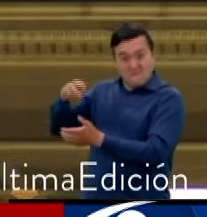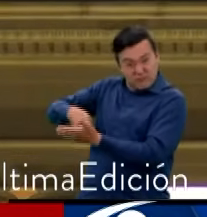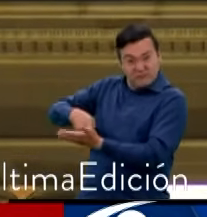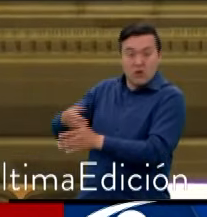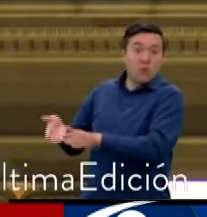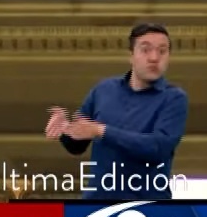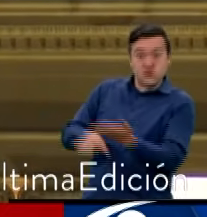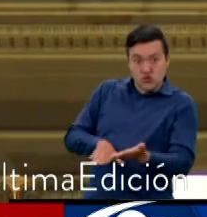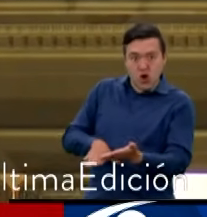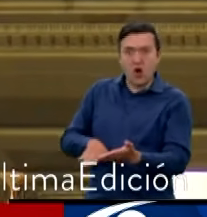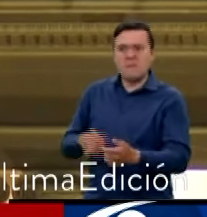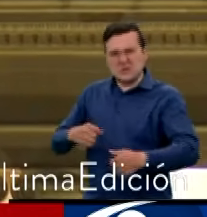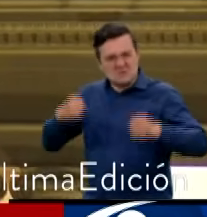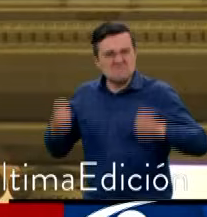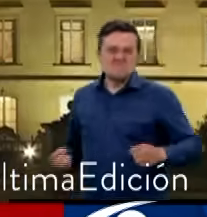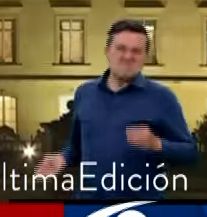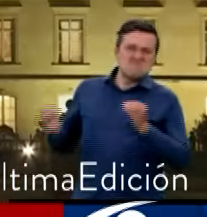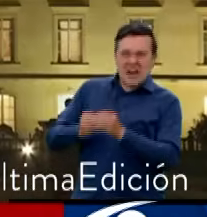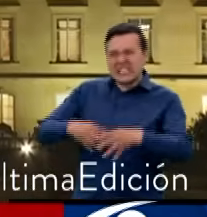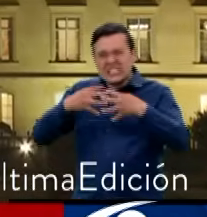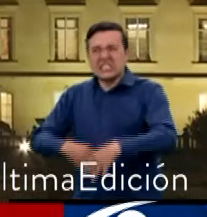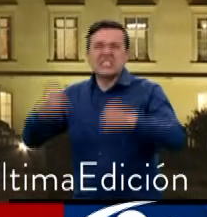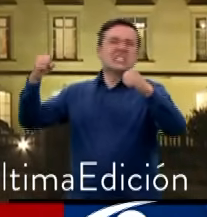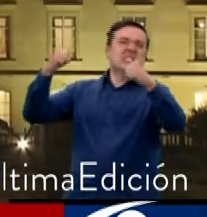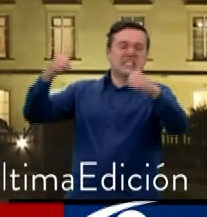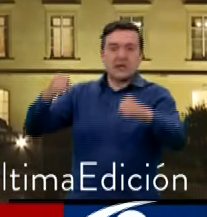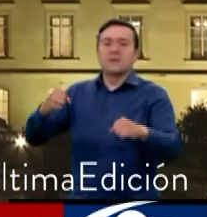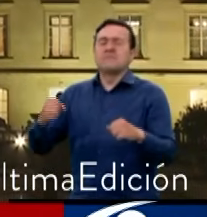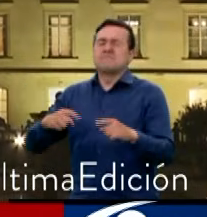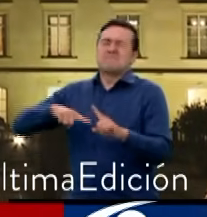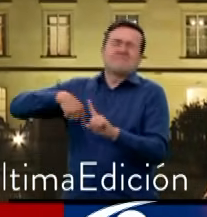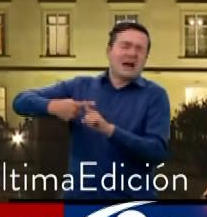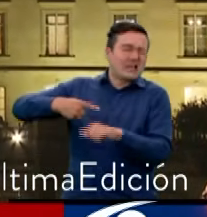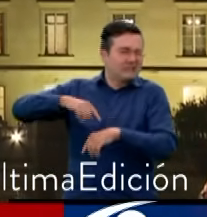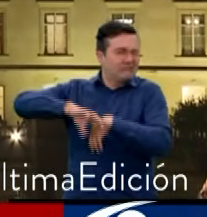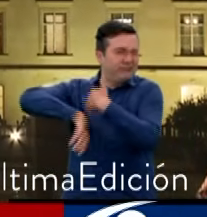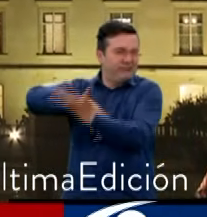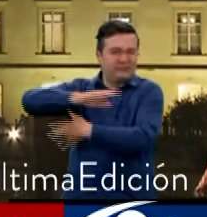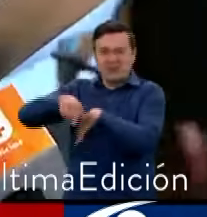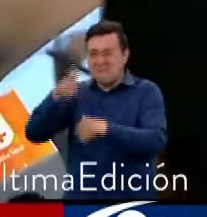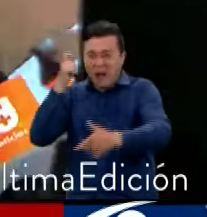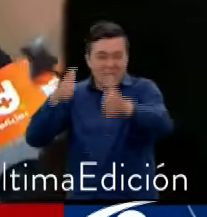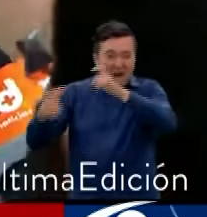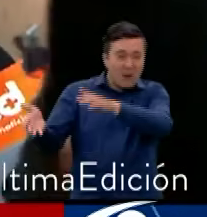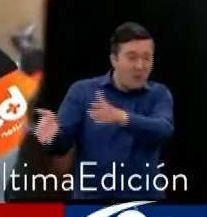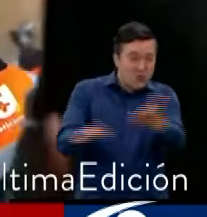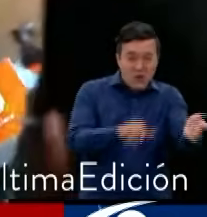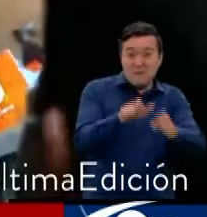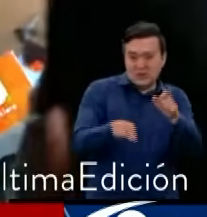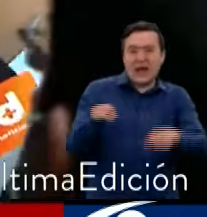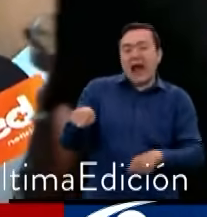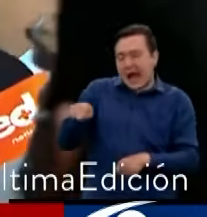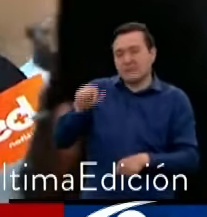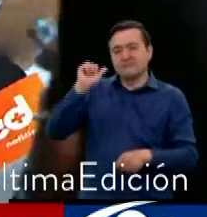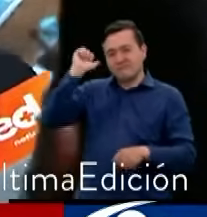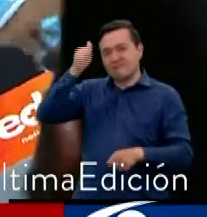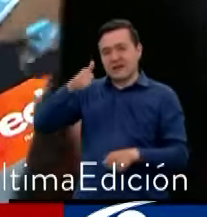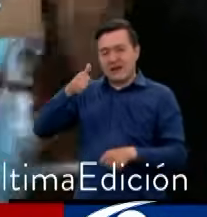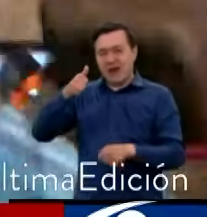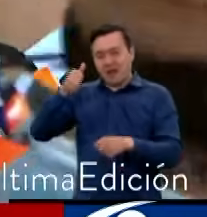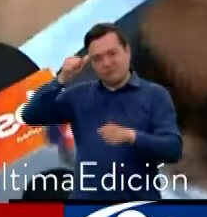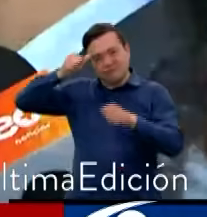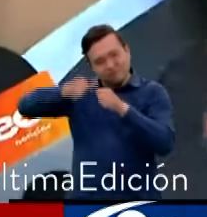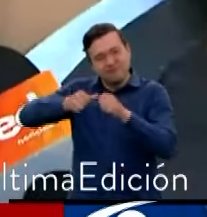varias personas perdieron la vida. Por eso se busca reforzar la seguridad en las calles. Adicionalmente, también hablaron sobre la desaparición